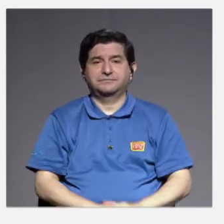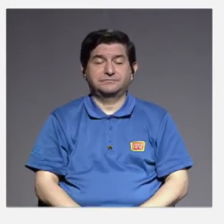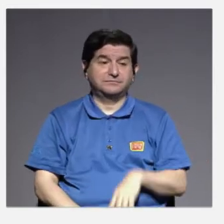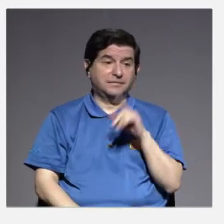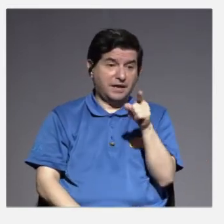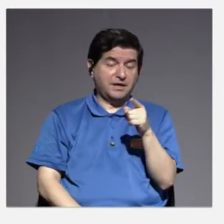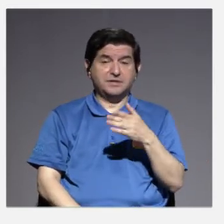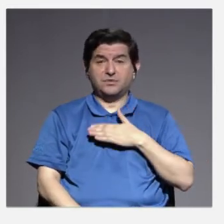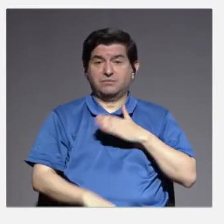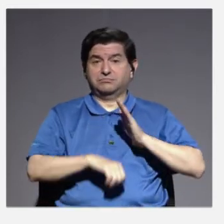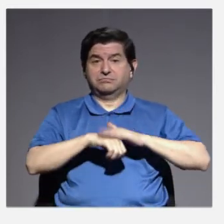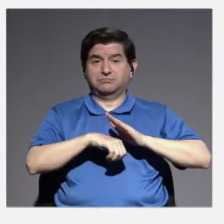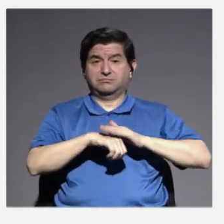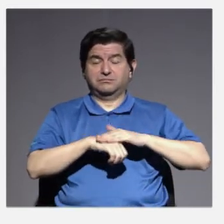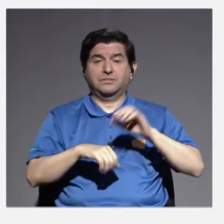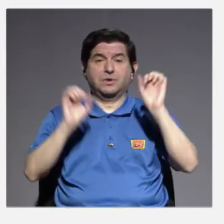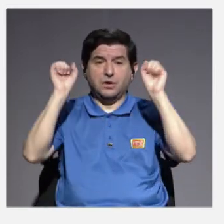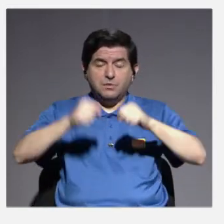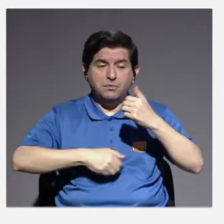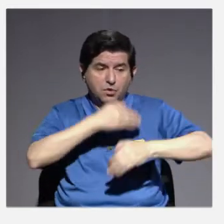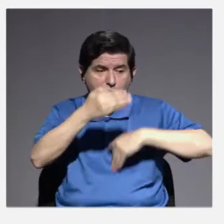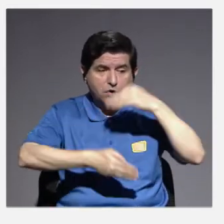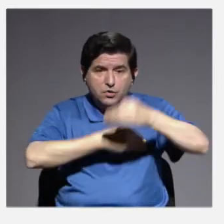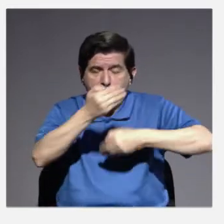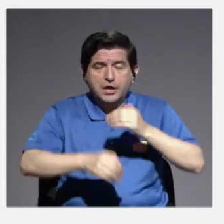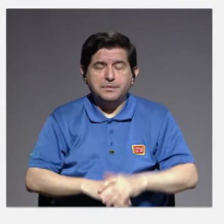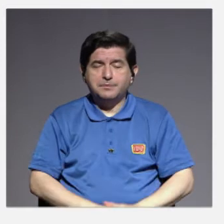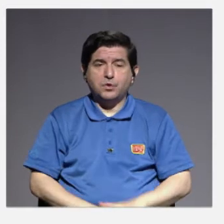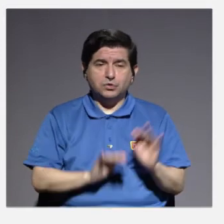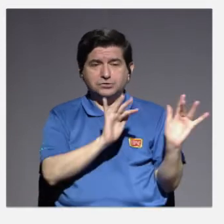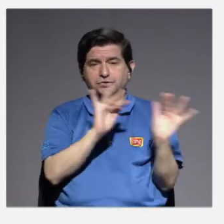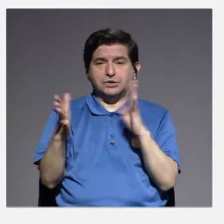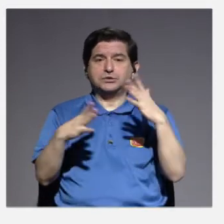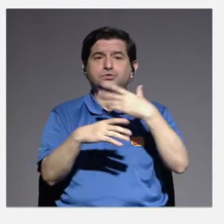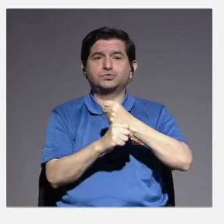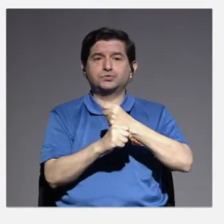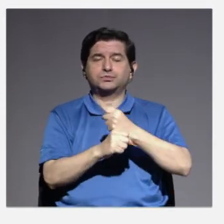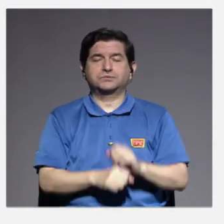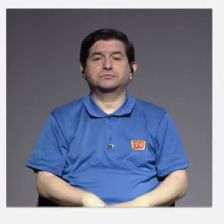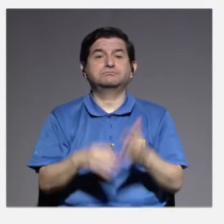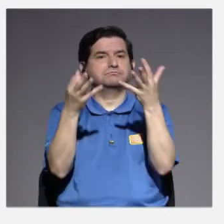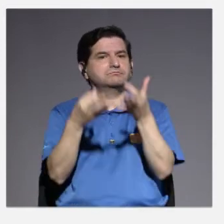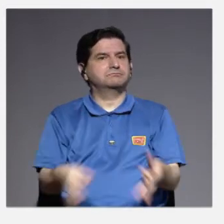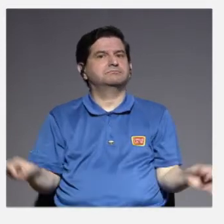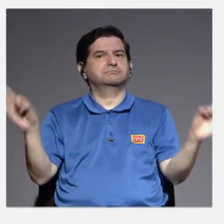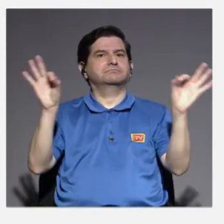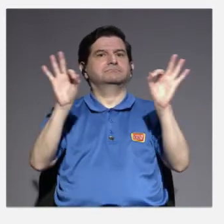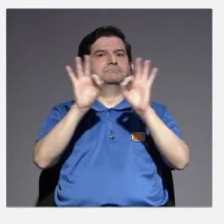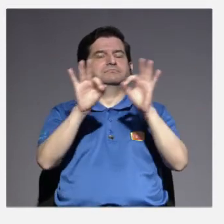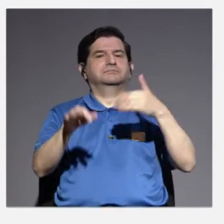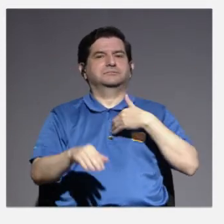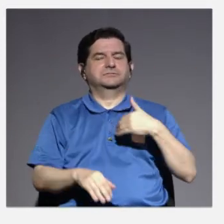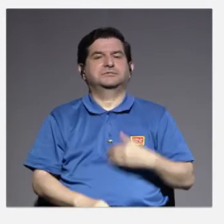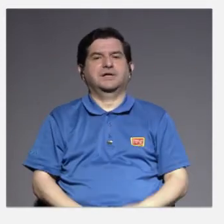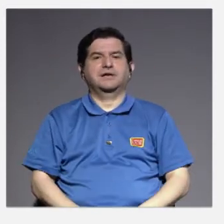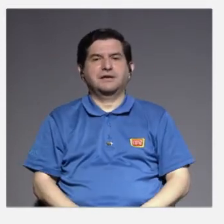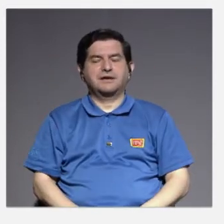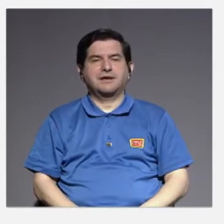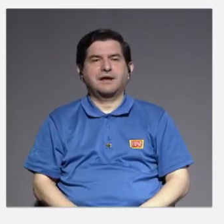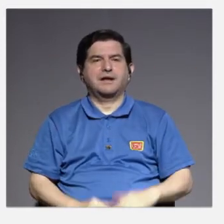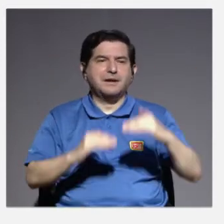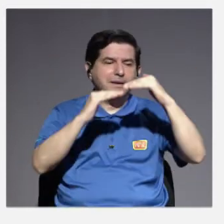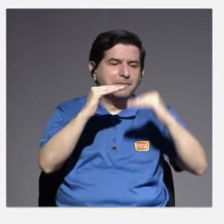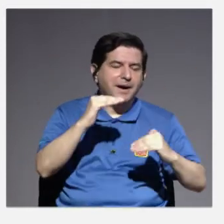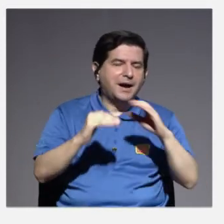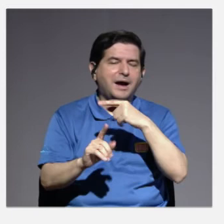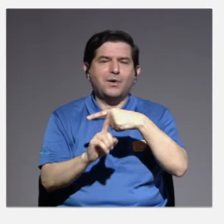es lo que a mí me permite llevar a cabo el proceso de digitalización, y es fundamental tener una baja o moderada